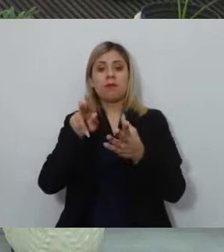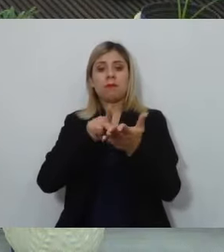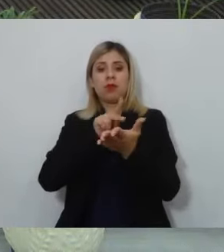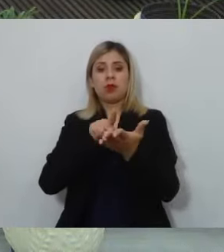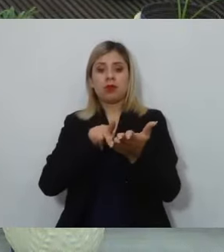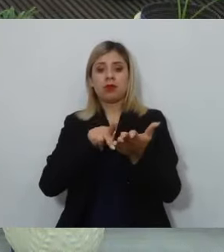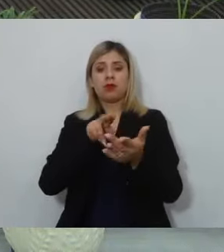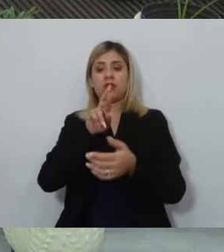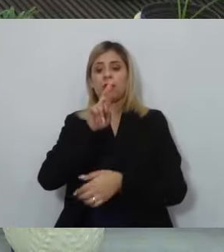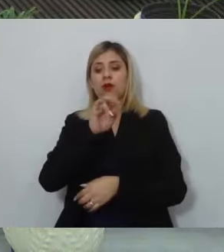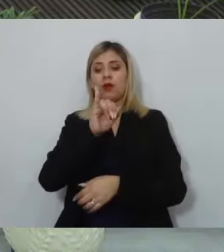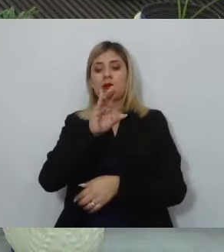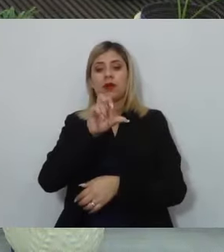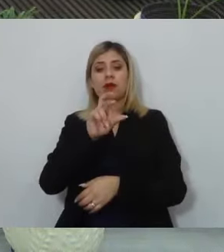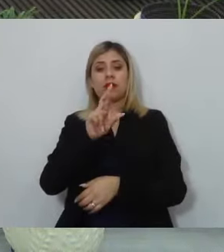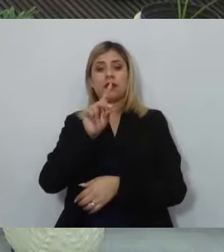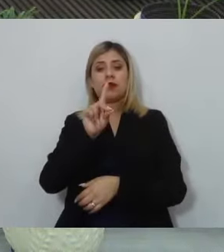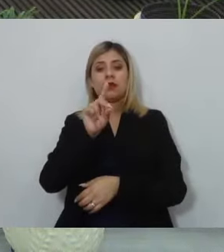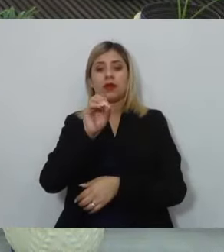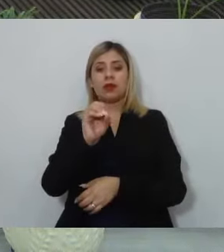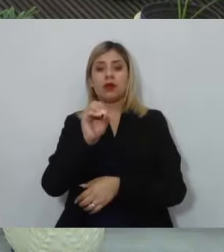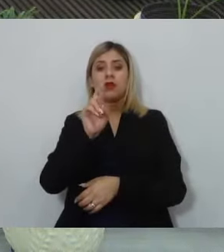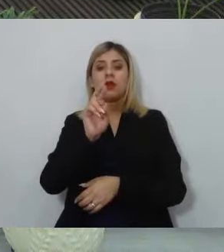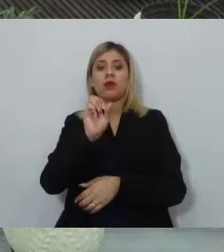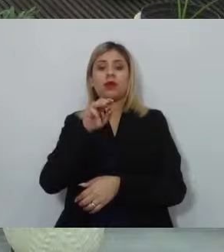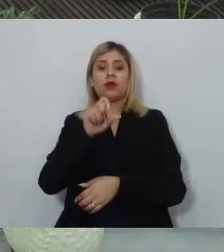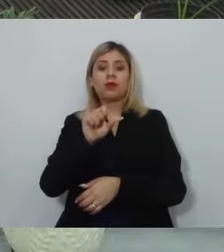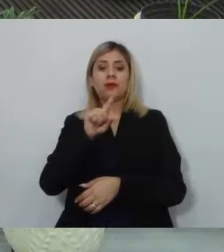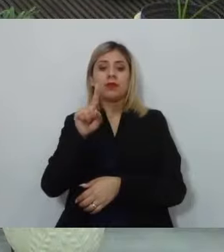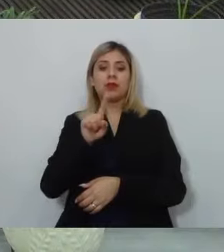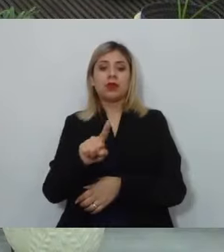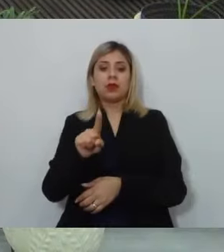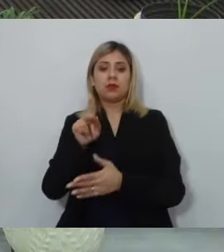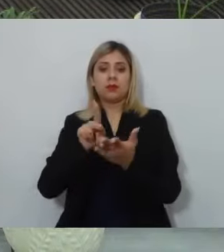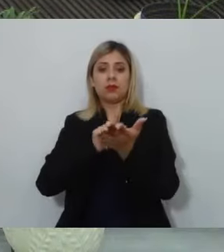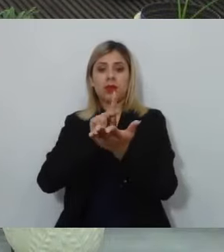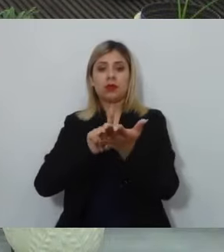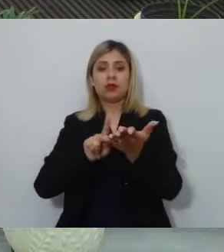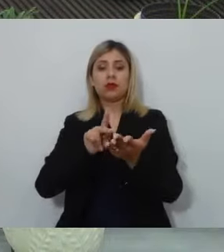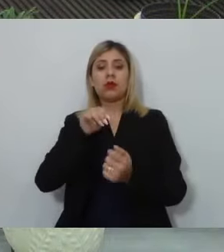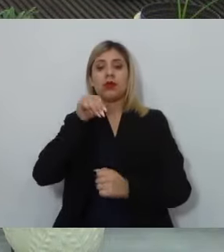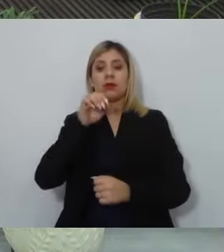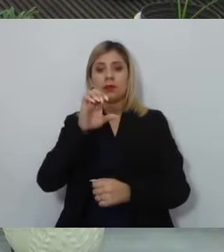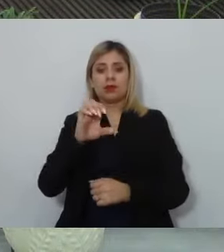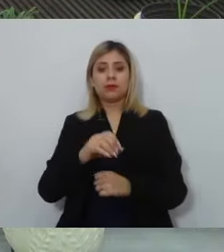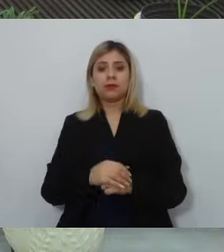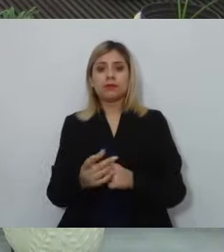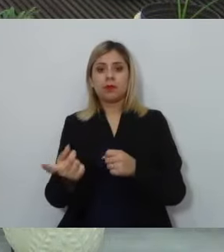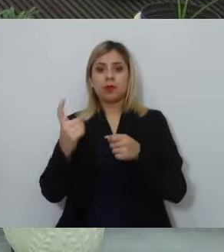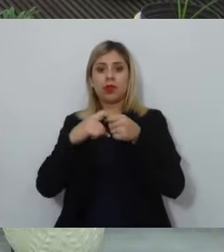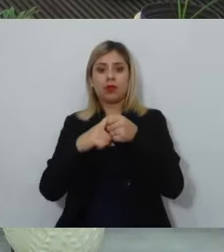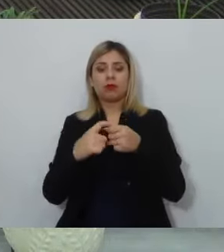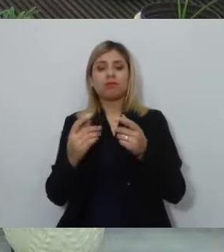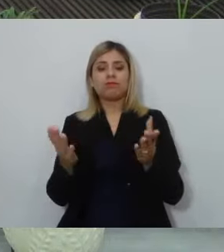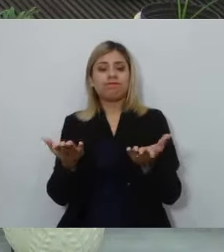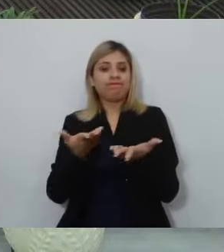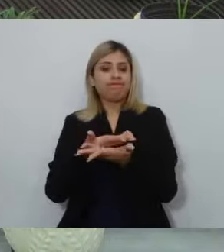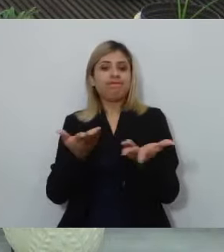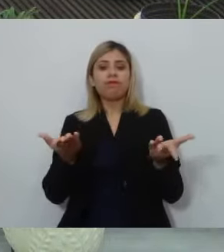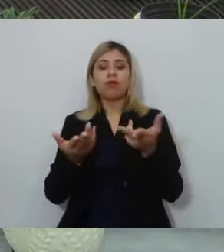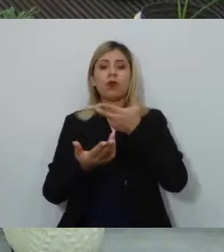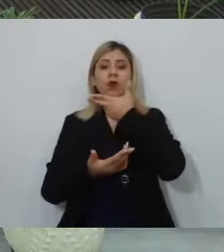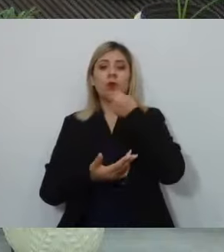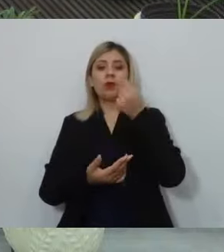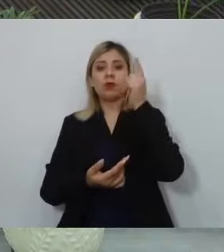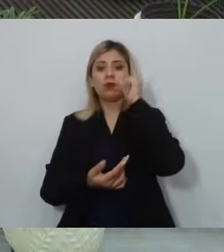si es de aprobarse el proyecto de acuerdo en los términos planteados y con las consideraciones y adiciones